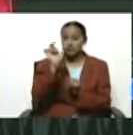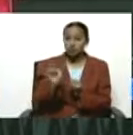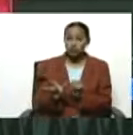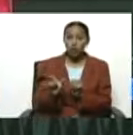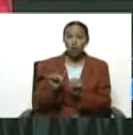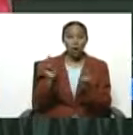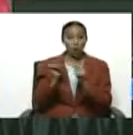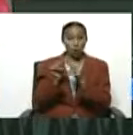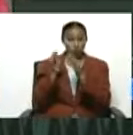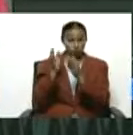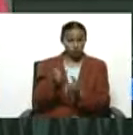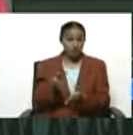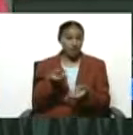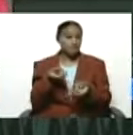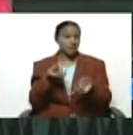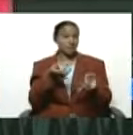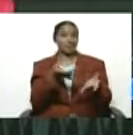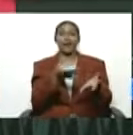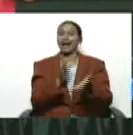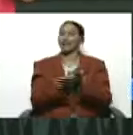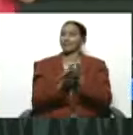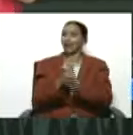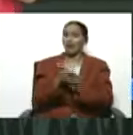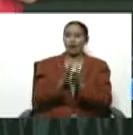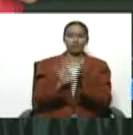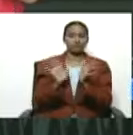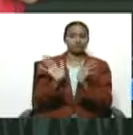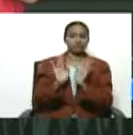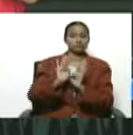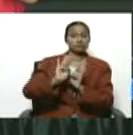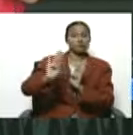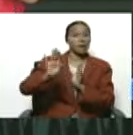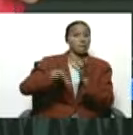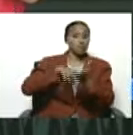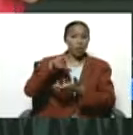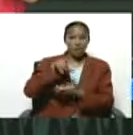rollo, hermano, porque vas a aparecer tú y nadie te va a defender.